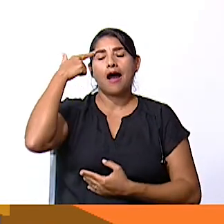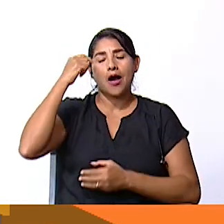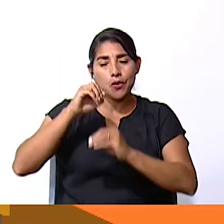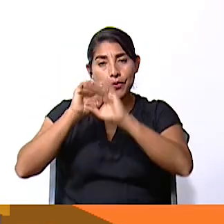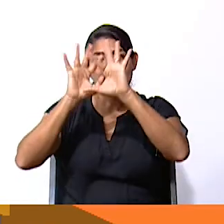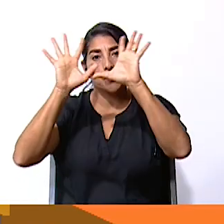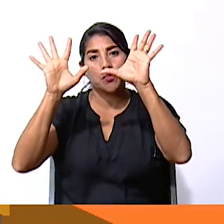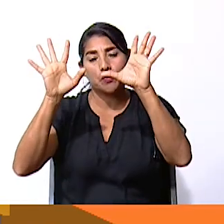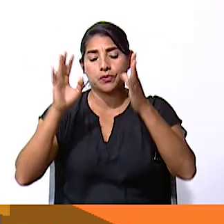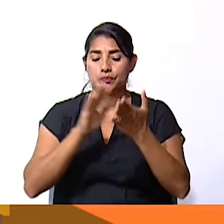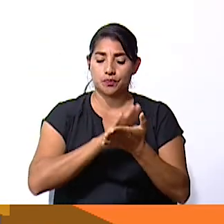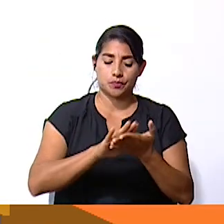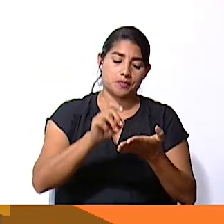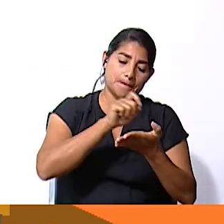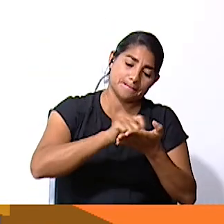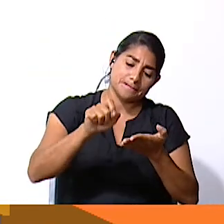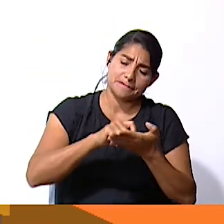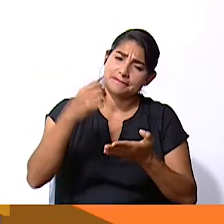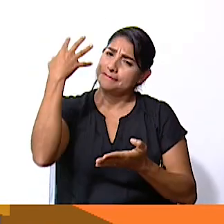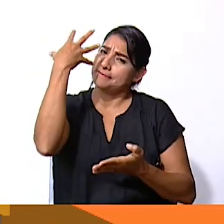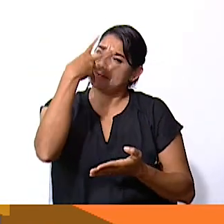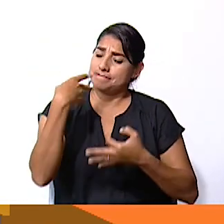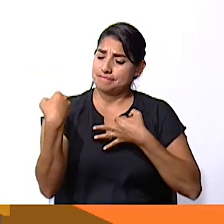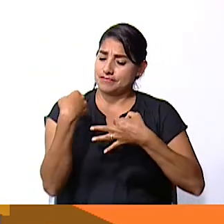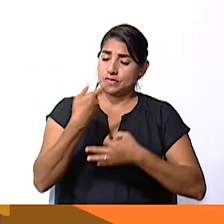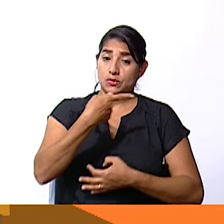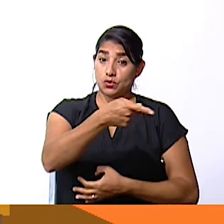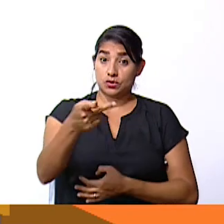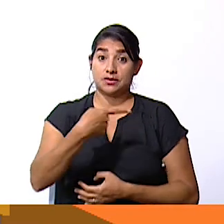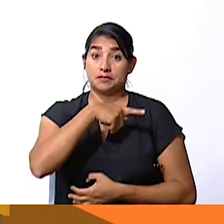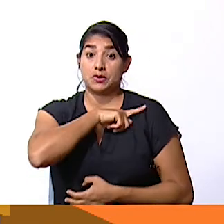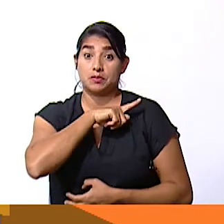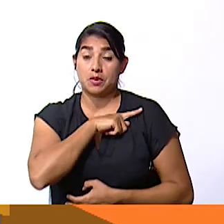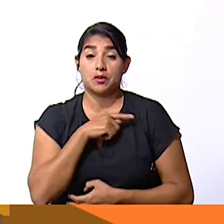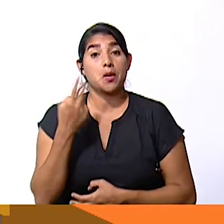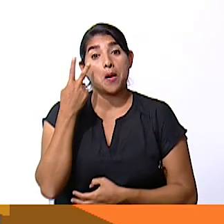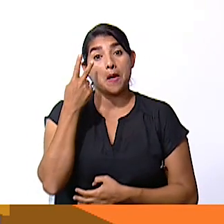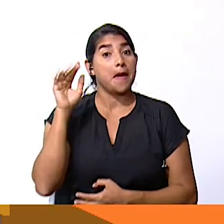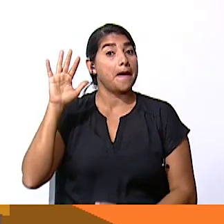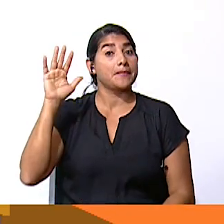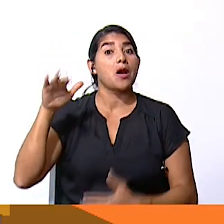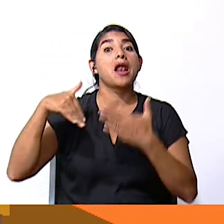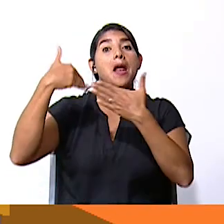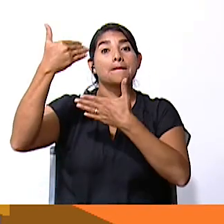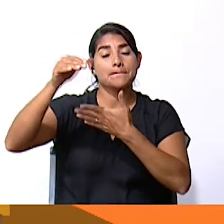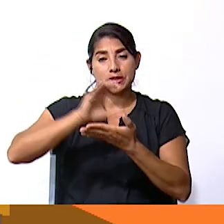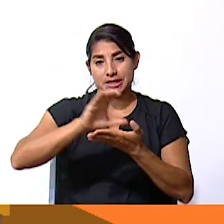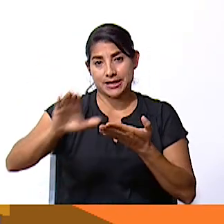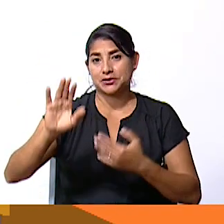elaboren lindísimos textos descriptivos sobre ustedes mismos. Los espero en la próxima